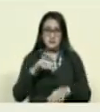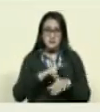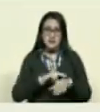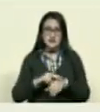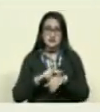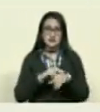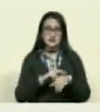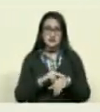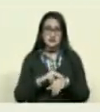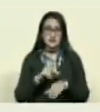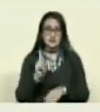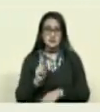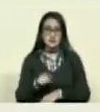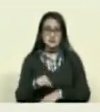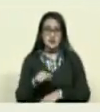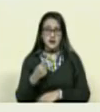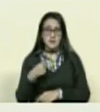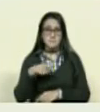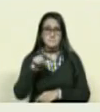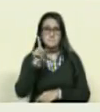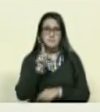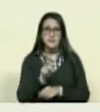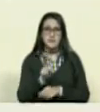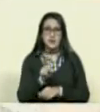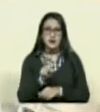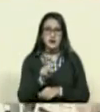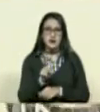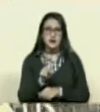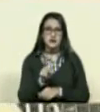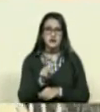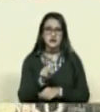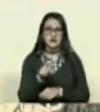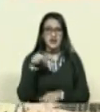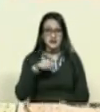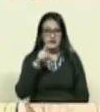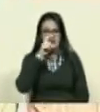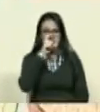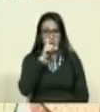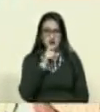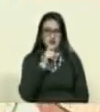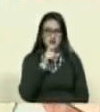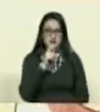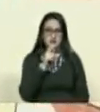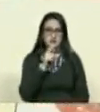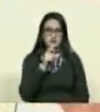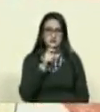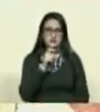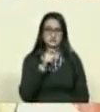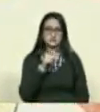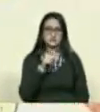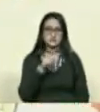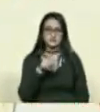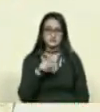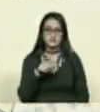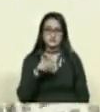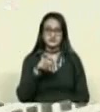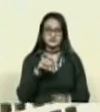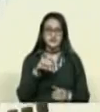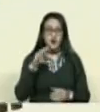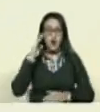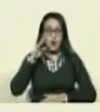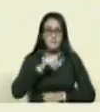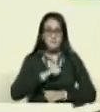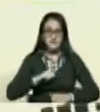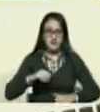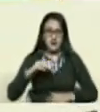se realizará la primera puesta en marcha también este mismo año en los espacios del Hospital Doctor Carlos Arvelo. El